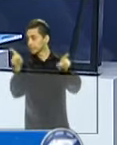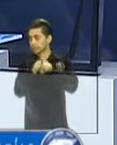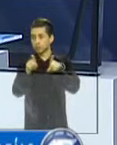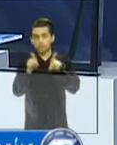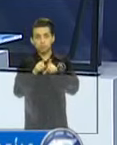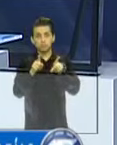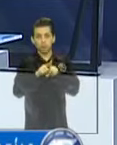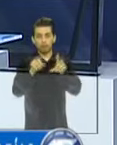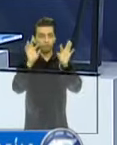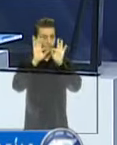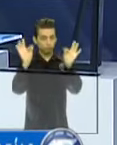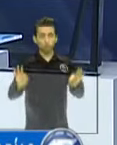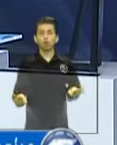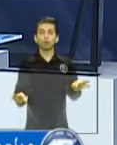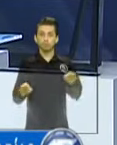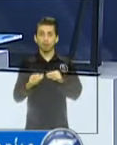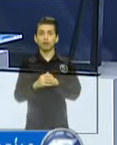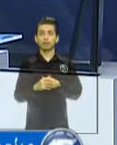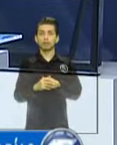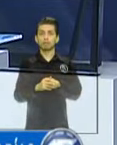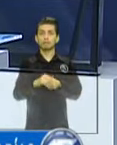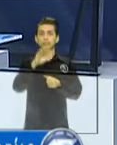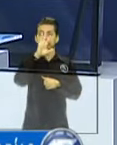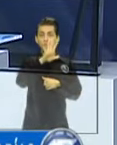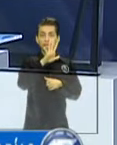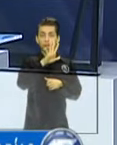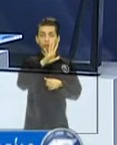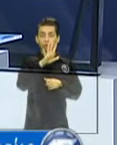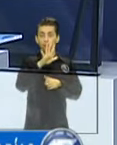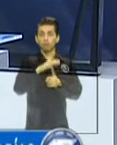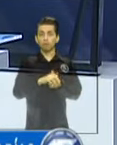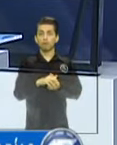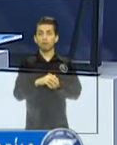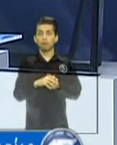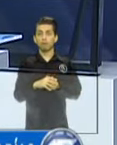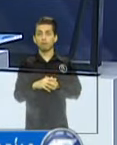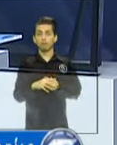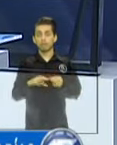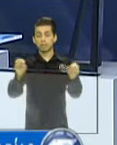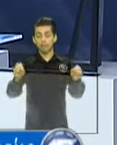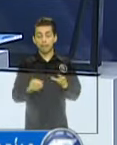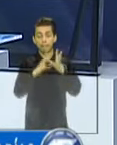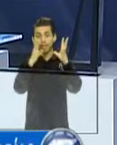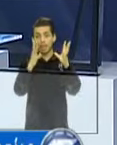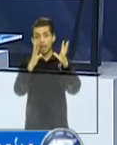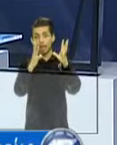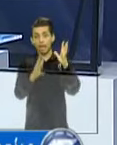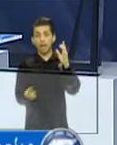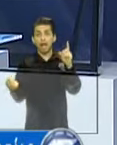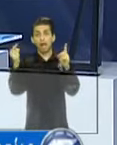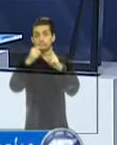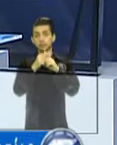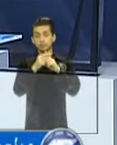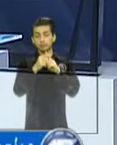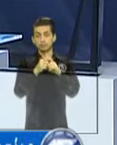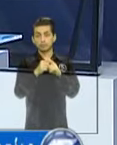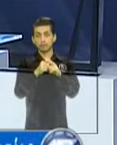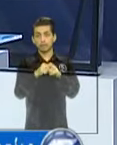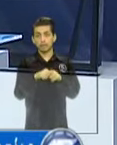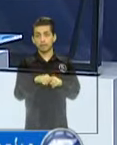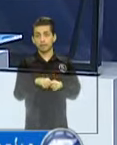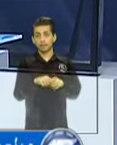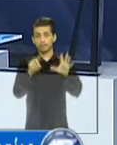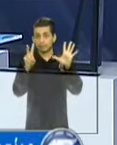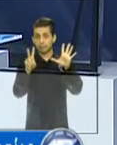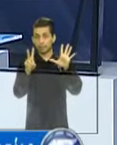forma desde las 5 de la mañana hasta las 7,